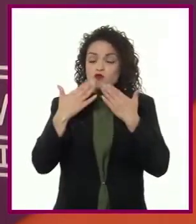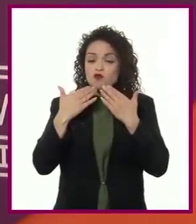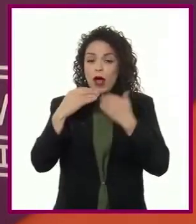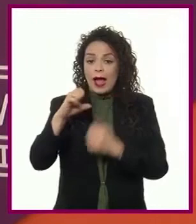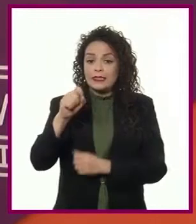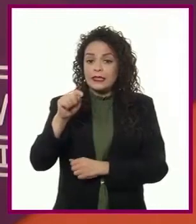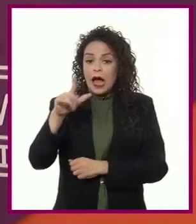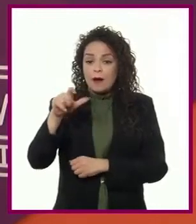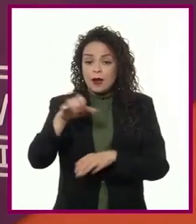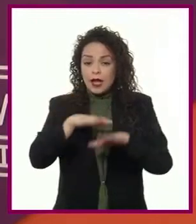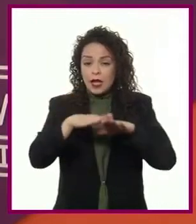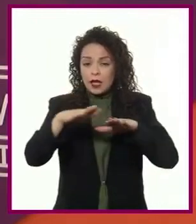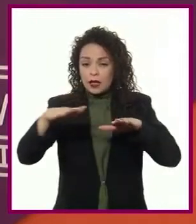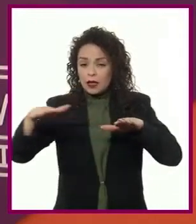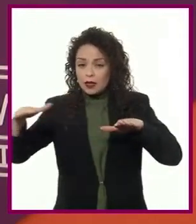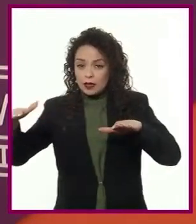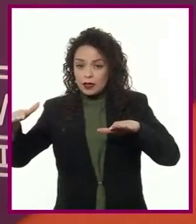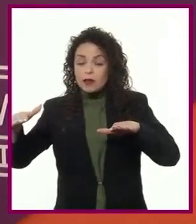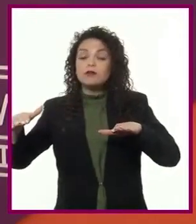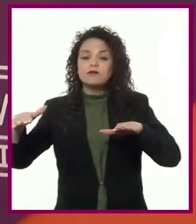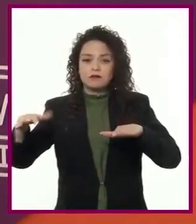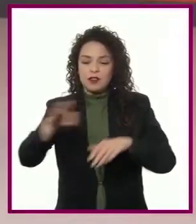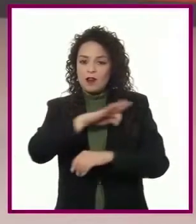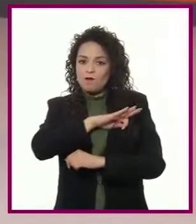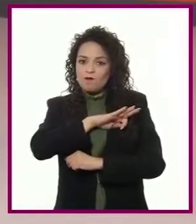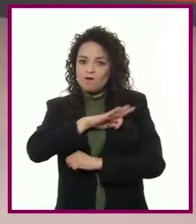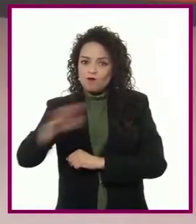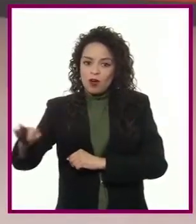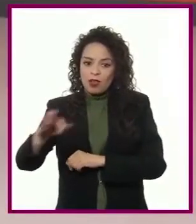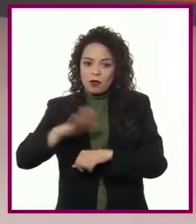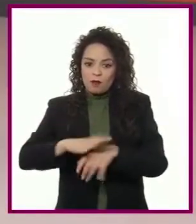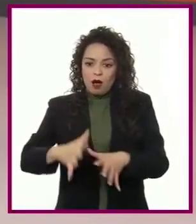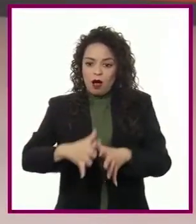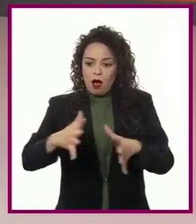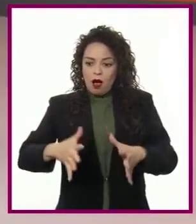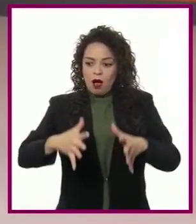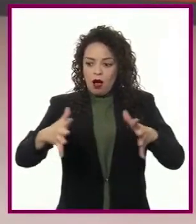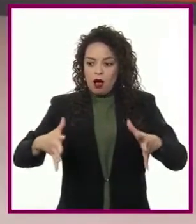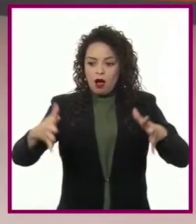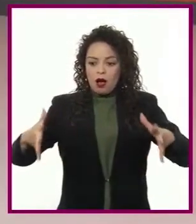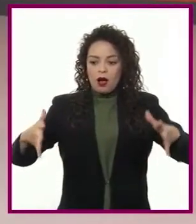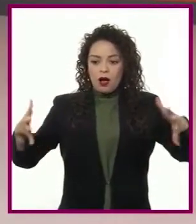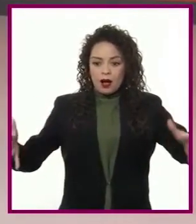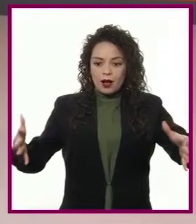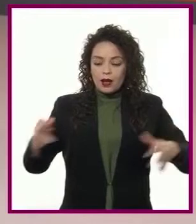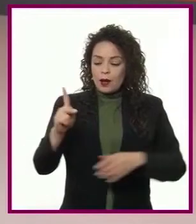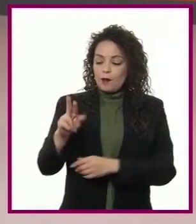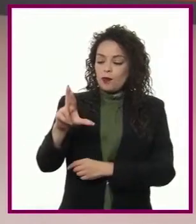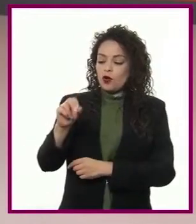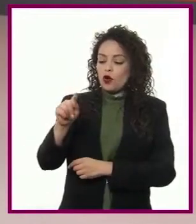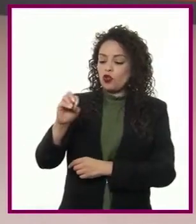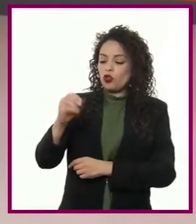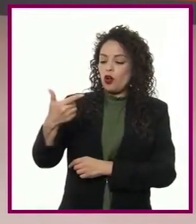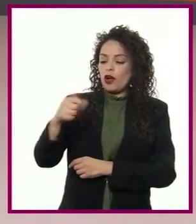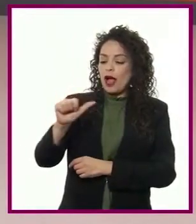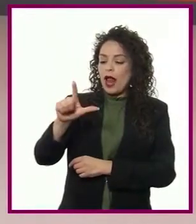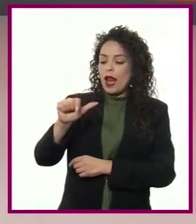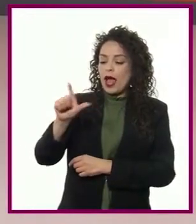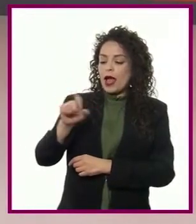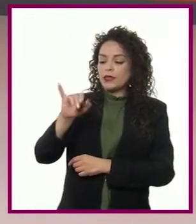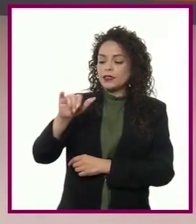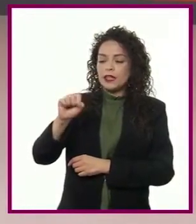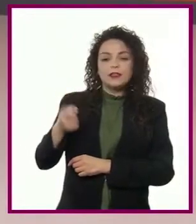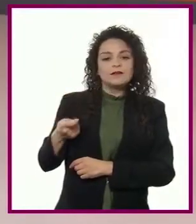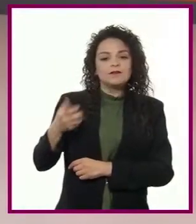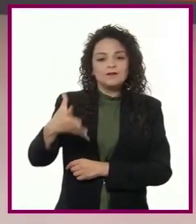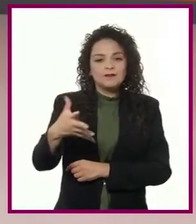primordiales crecieran lo suficiente para que las protogalaxias, también llamadas galaxias